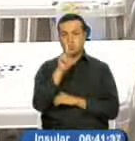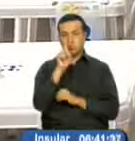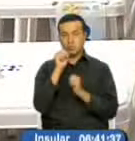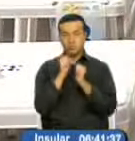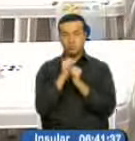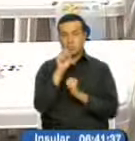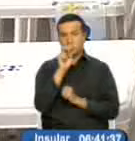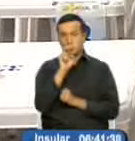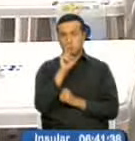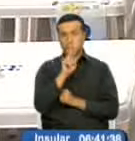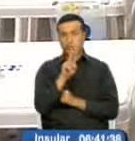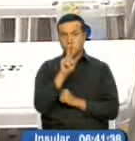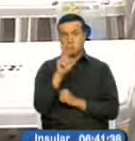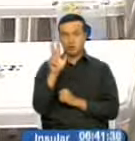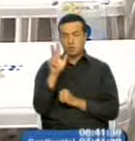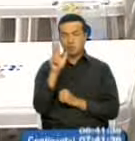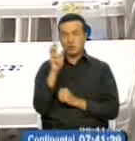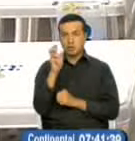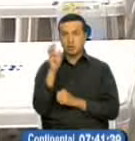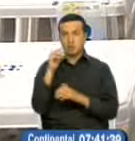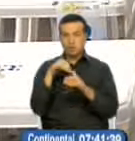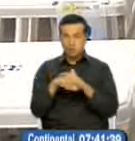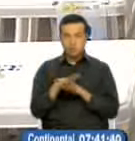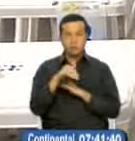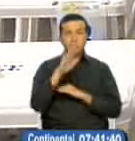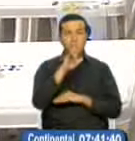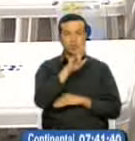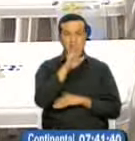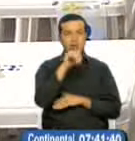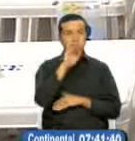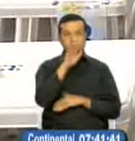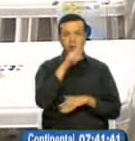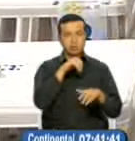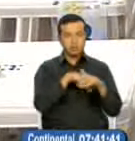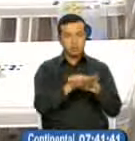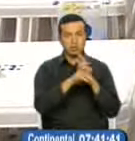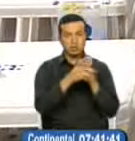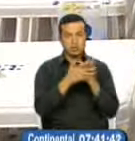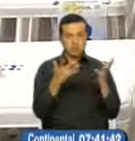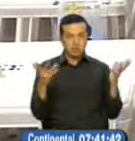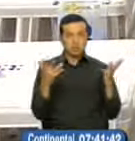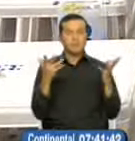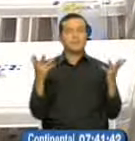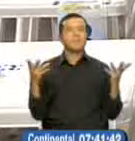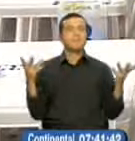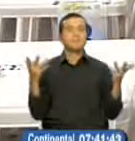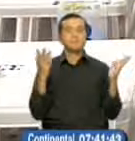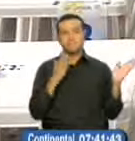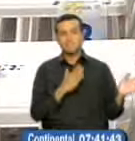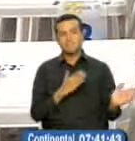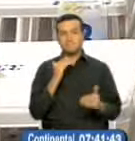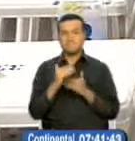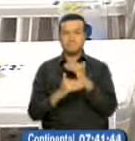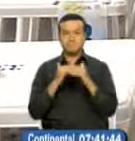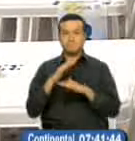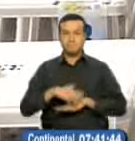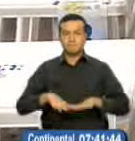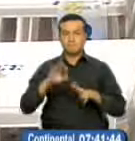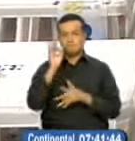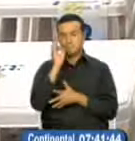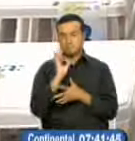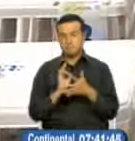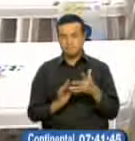esperando poder ingresar ya a este lugar, a este Coliseo Rumiñahui, que ha sido dispuesto para este proceso de